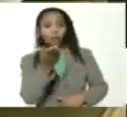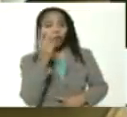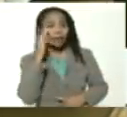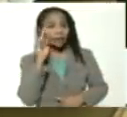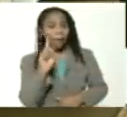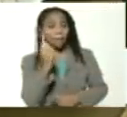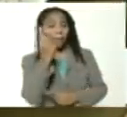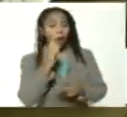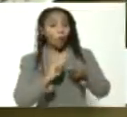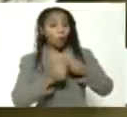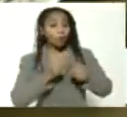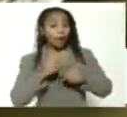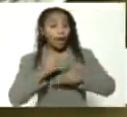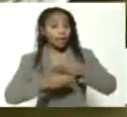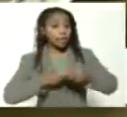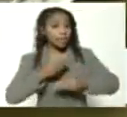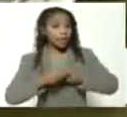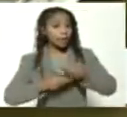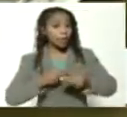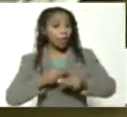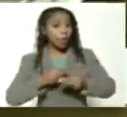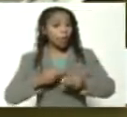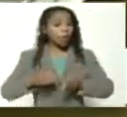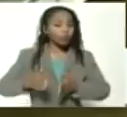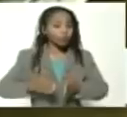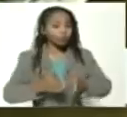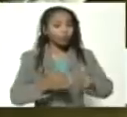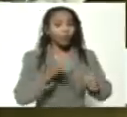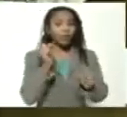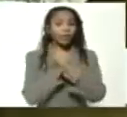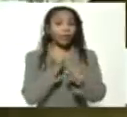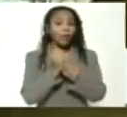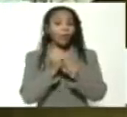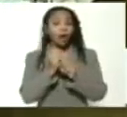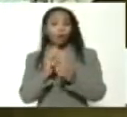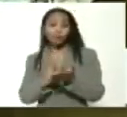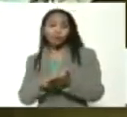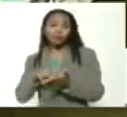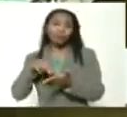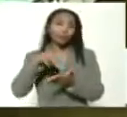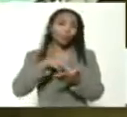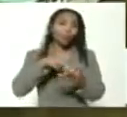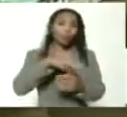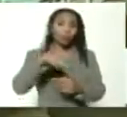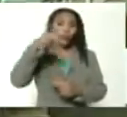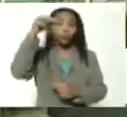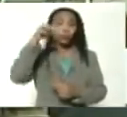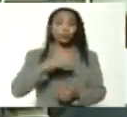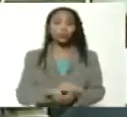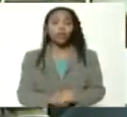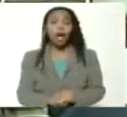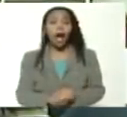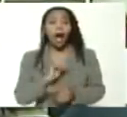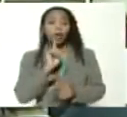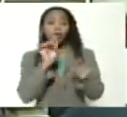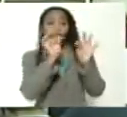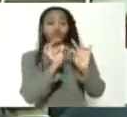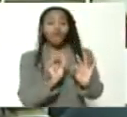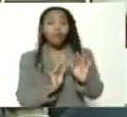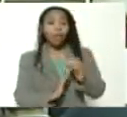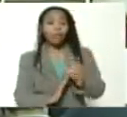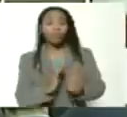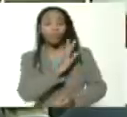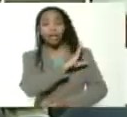primeras cosas que hicimos en el transcurso del trabajo fue elevar a su condición de